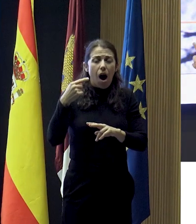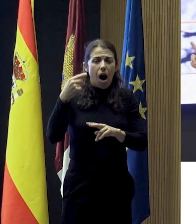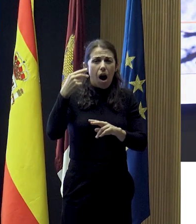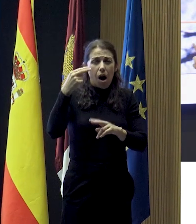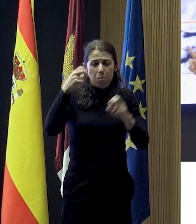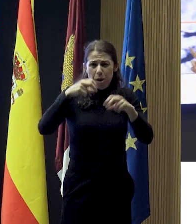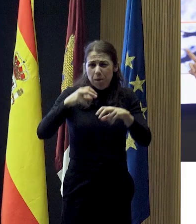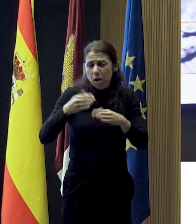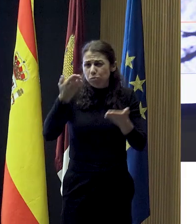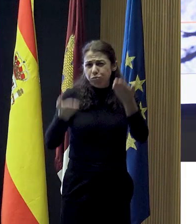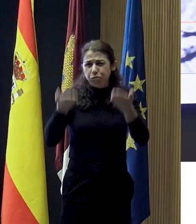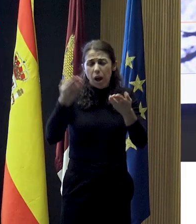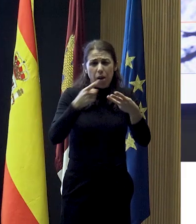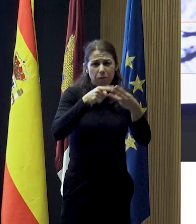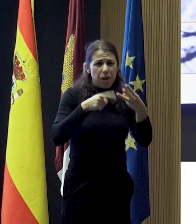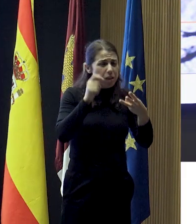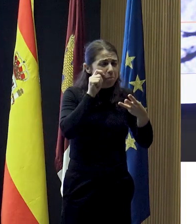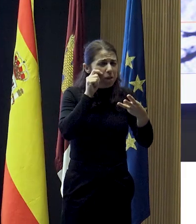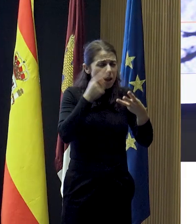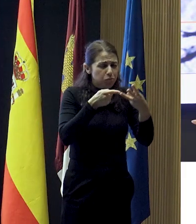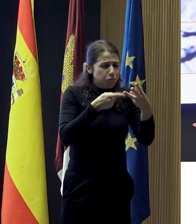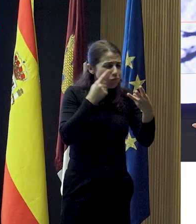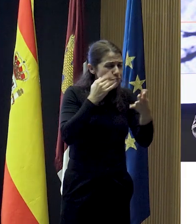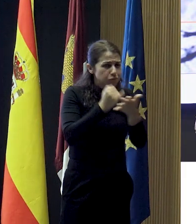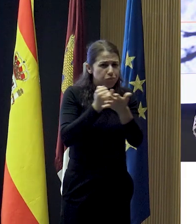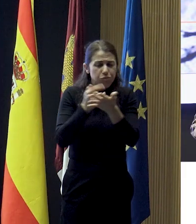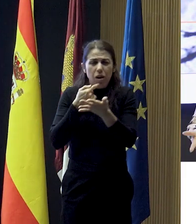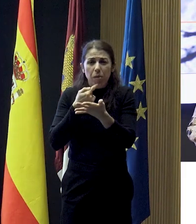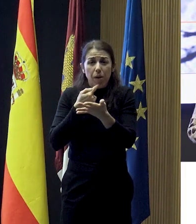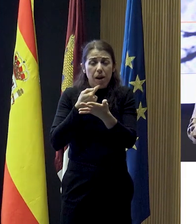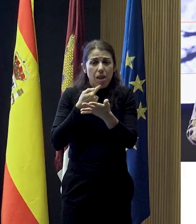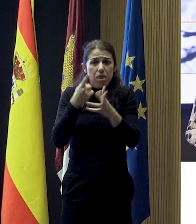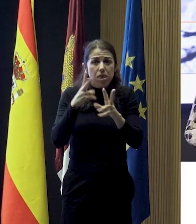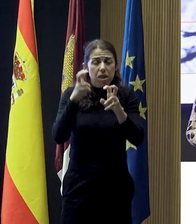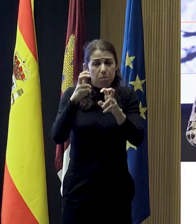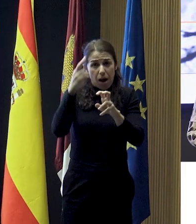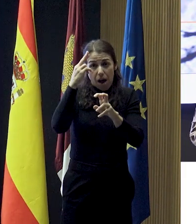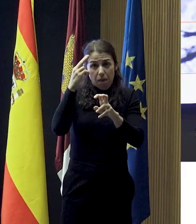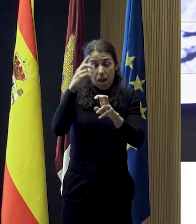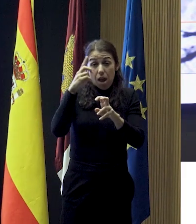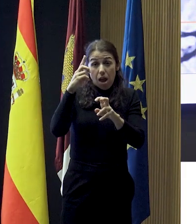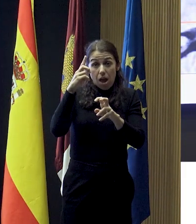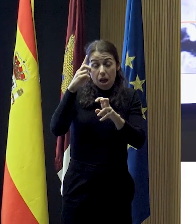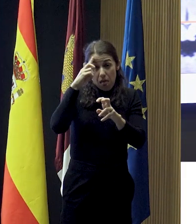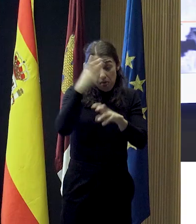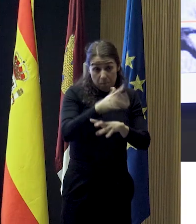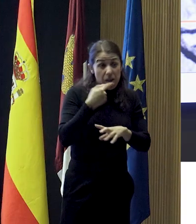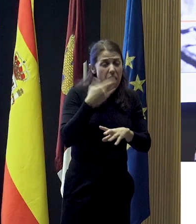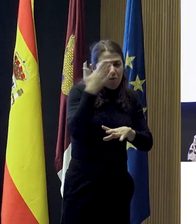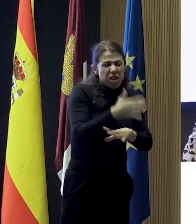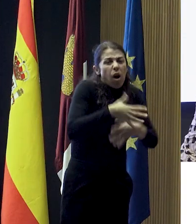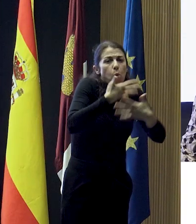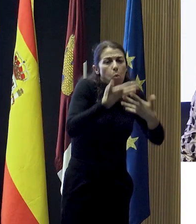pistas para intentar diagnosticar lo antes posible el tipo de demencia que sufre ese paciente, ¿vale?